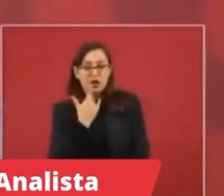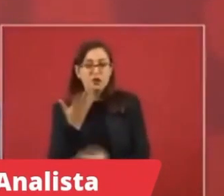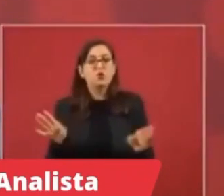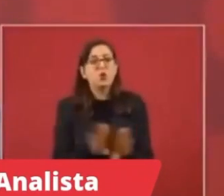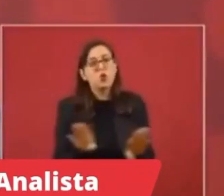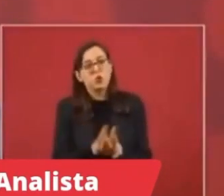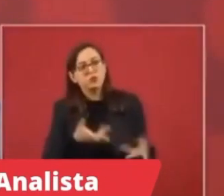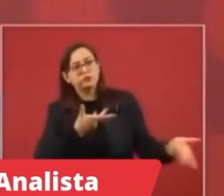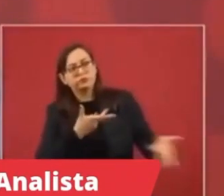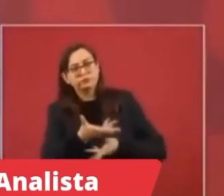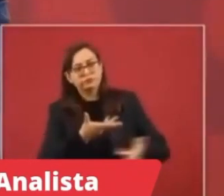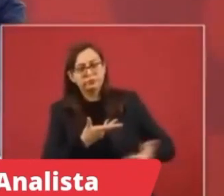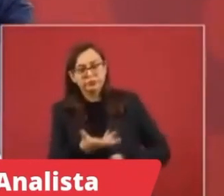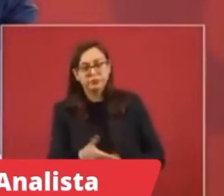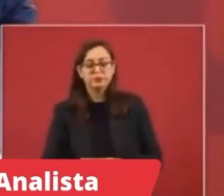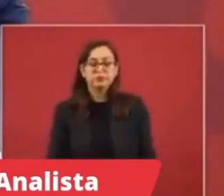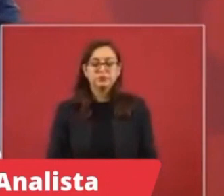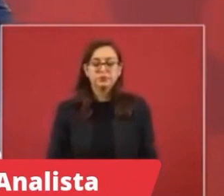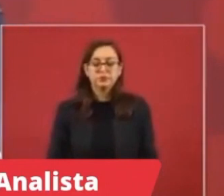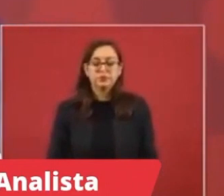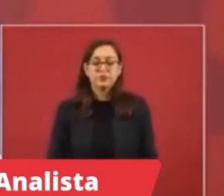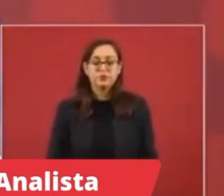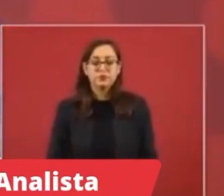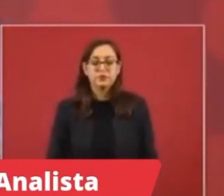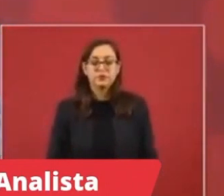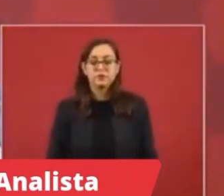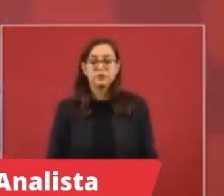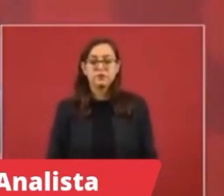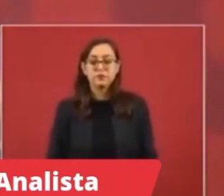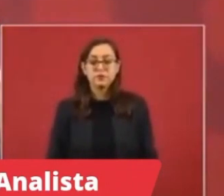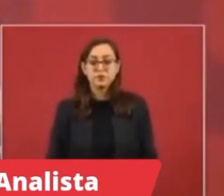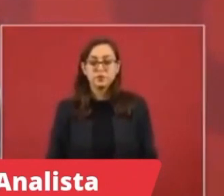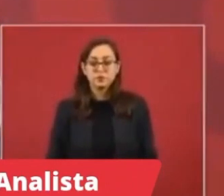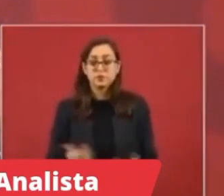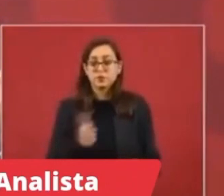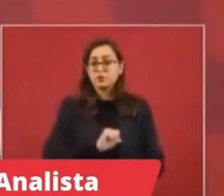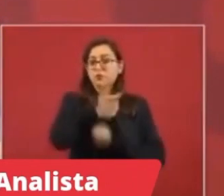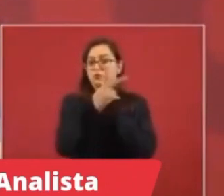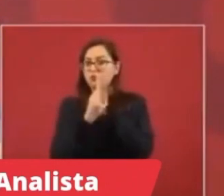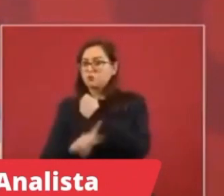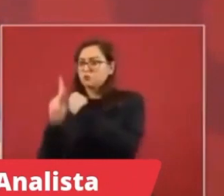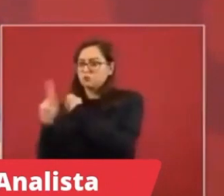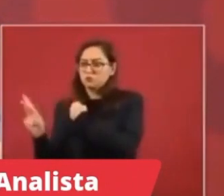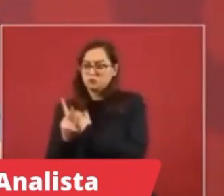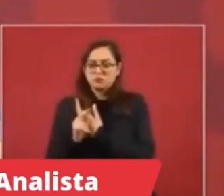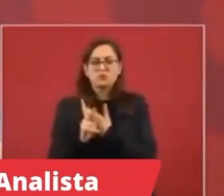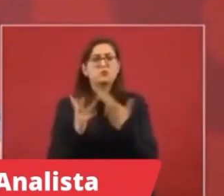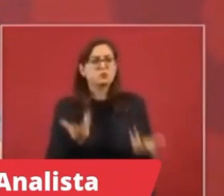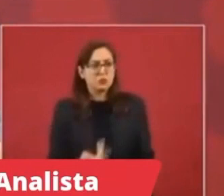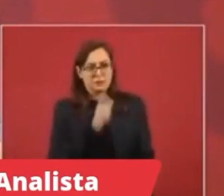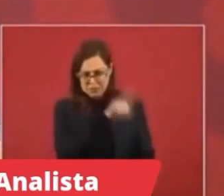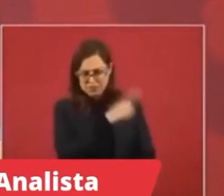hay una cuestión histórica y una cuestión geopolítica. Toda la geopolítica va con un enfoque histórico, siempre